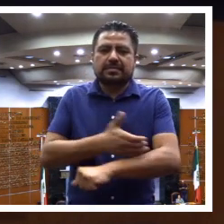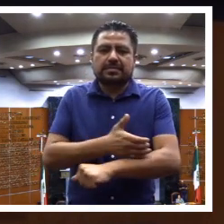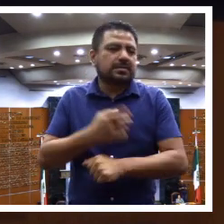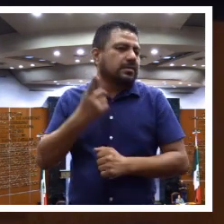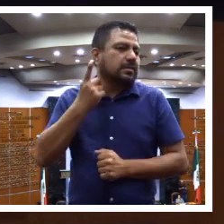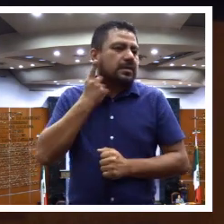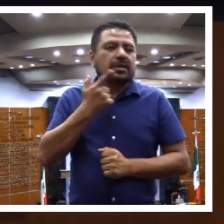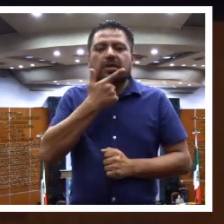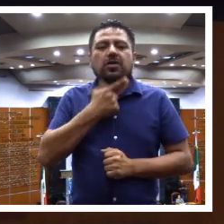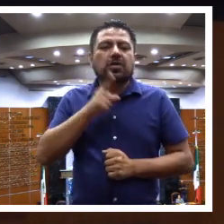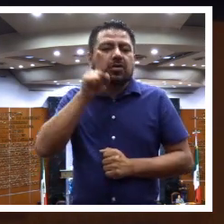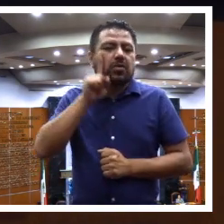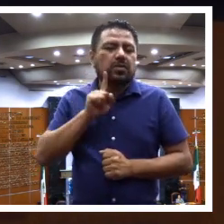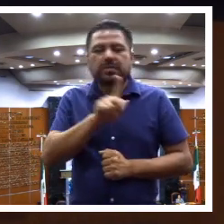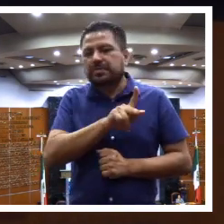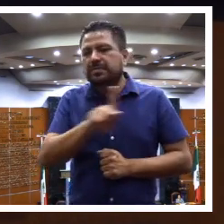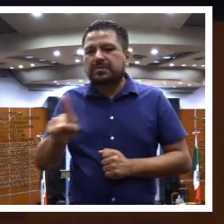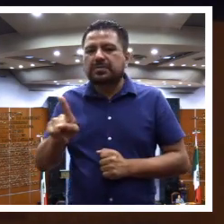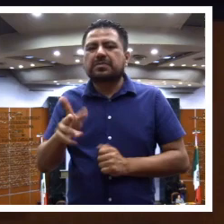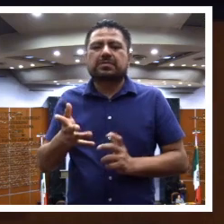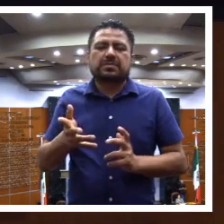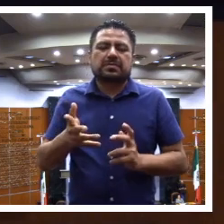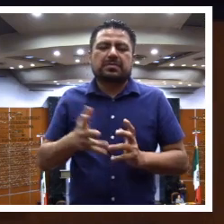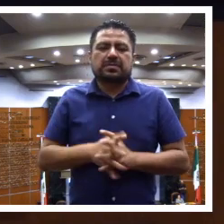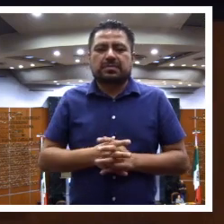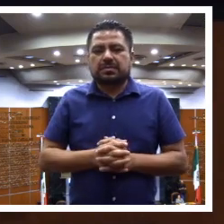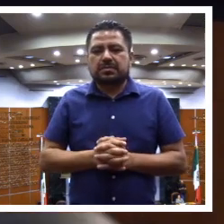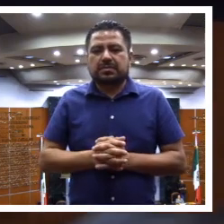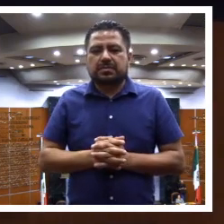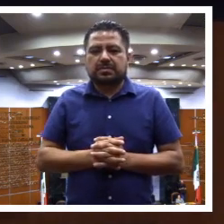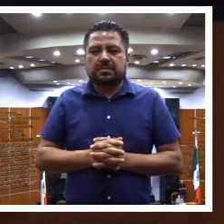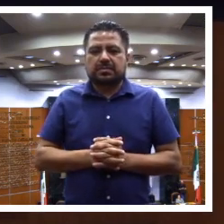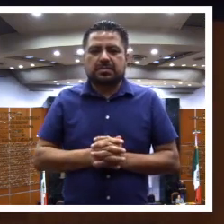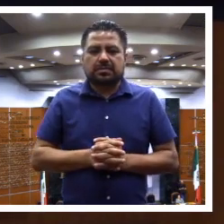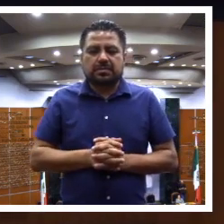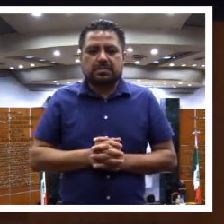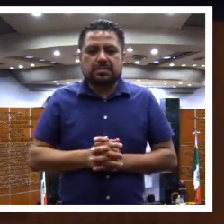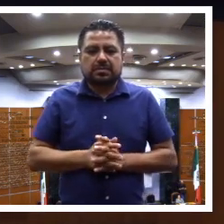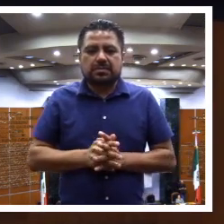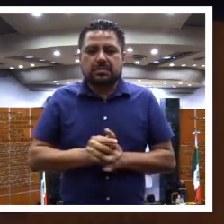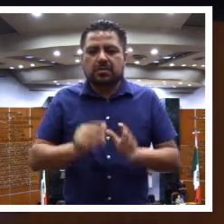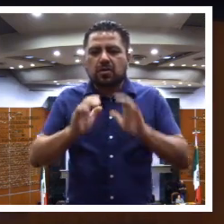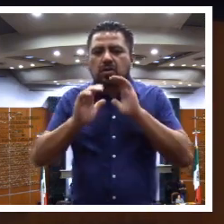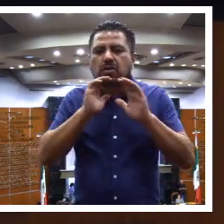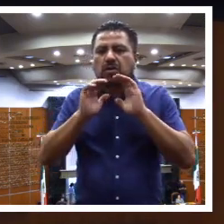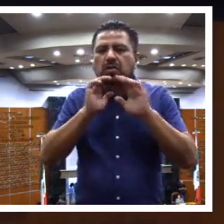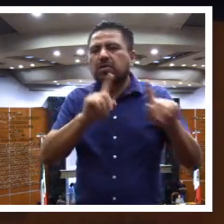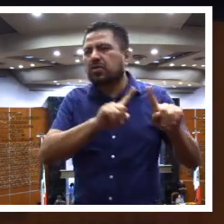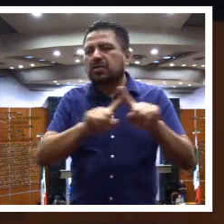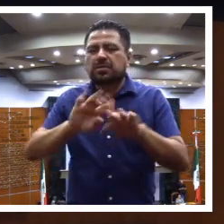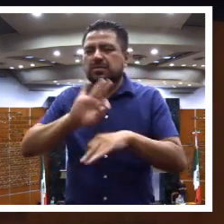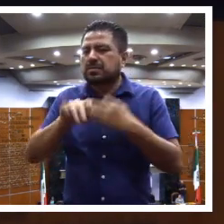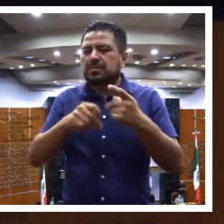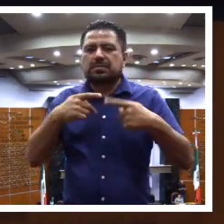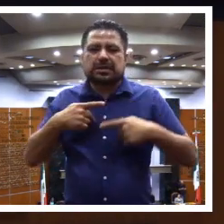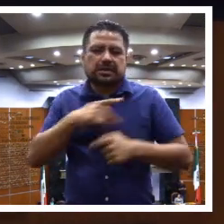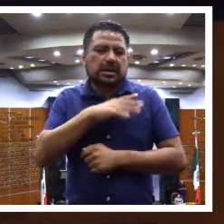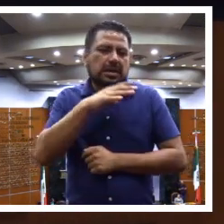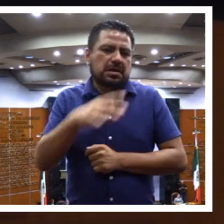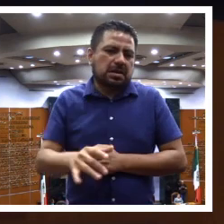diputados compañeras diputadas compañeros diputados medios de comunicación público en